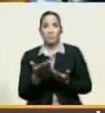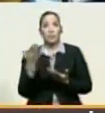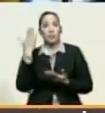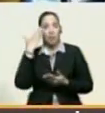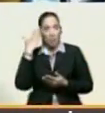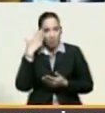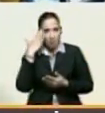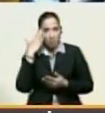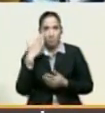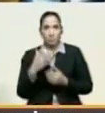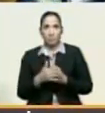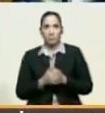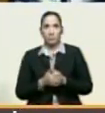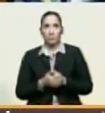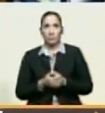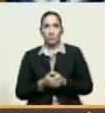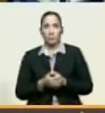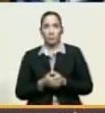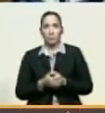todos